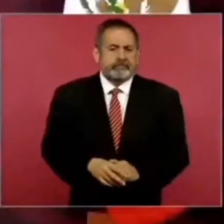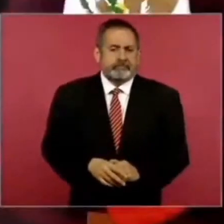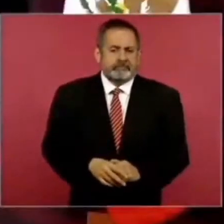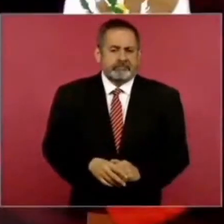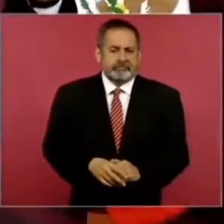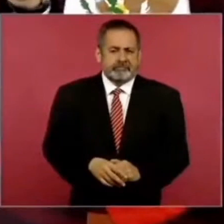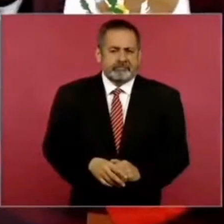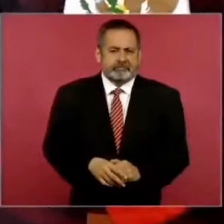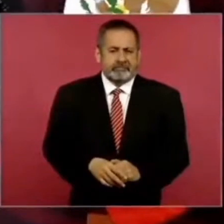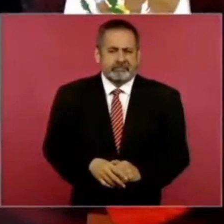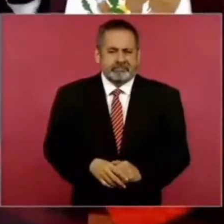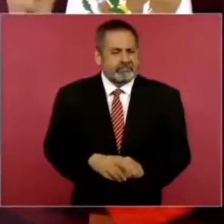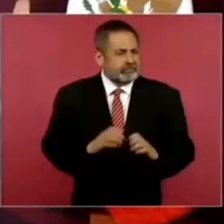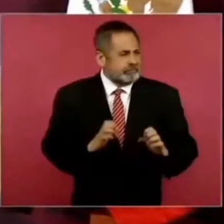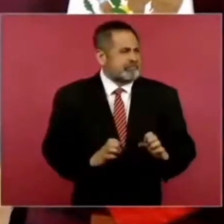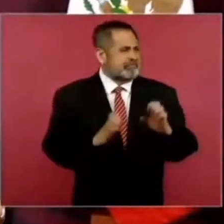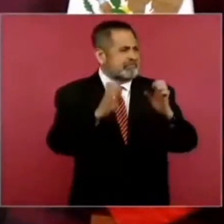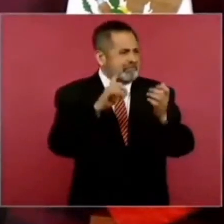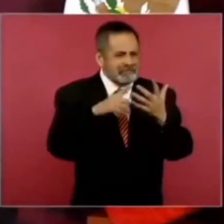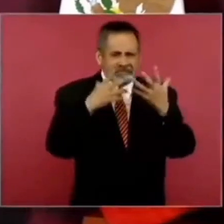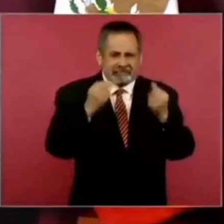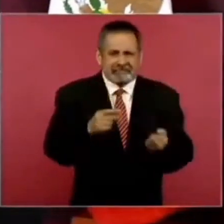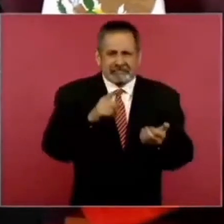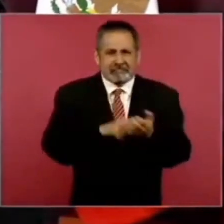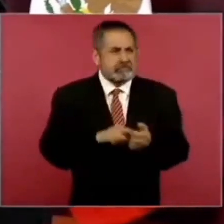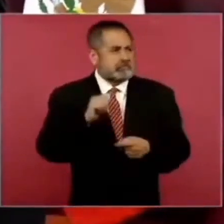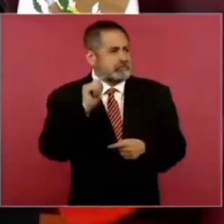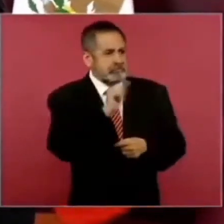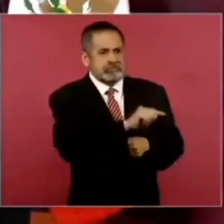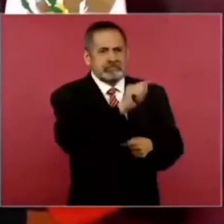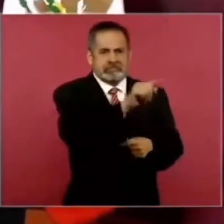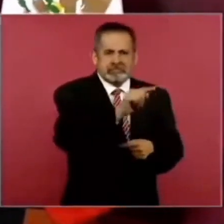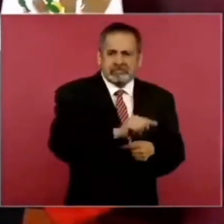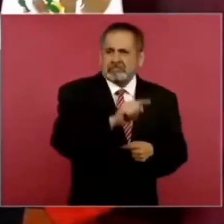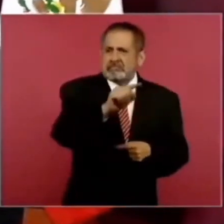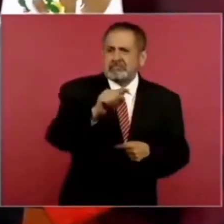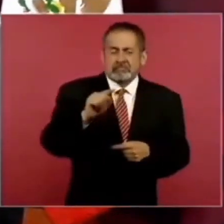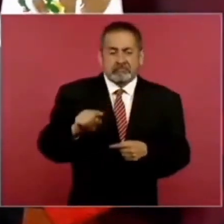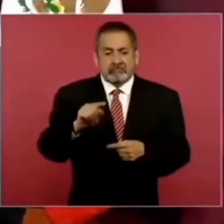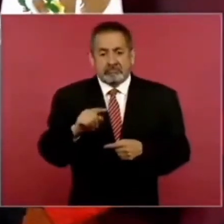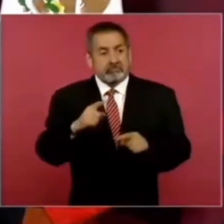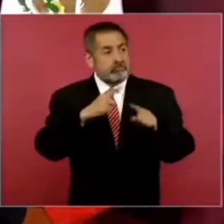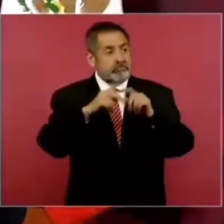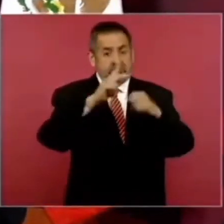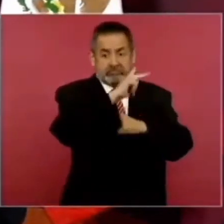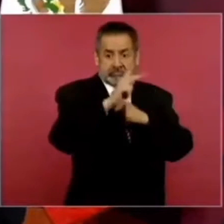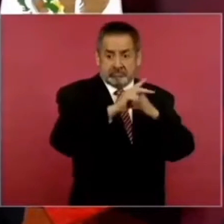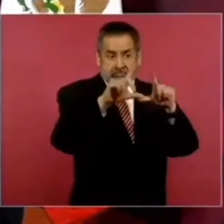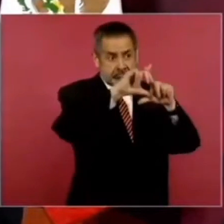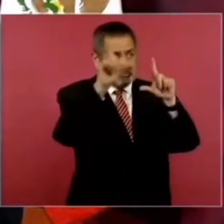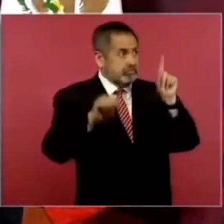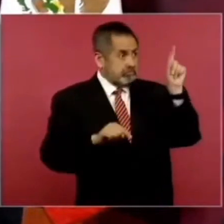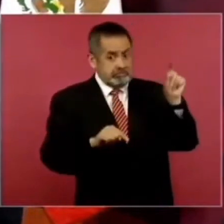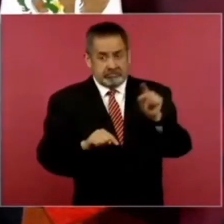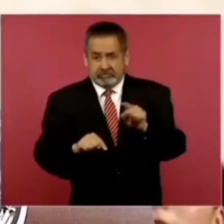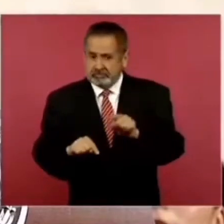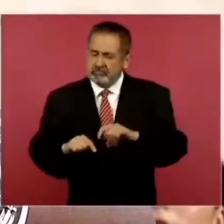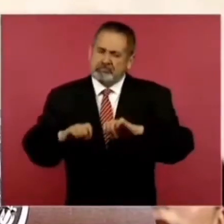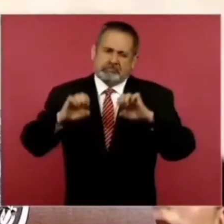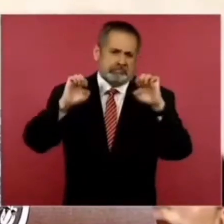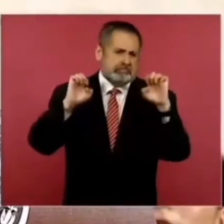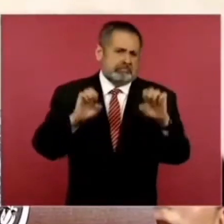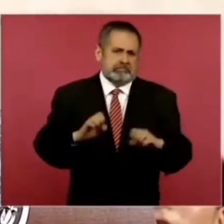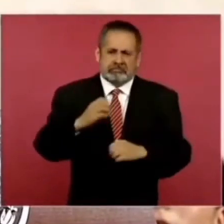Tienen edificios en todo el país, muy elegantes,